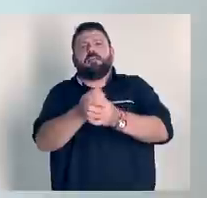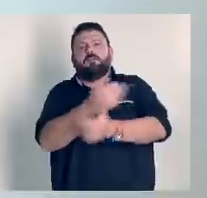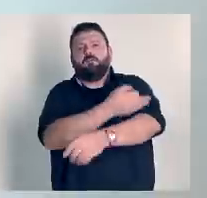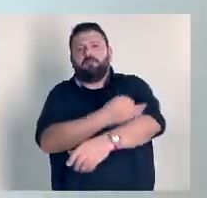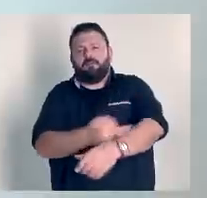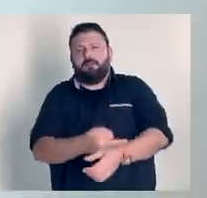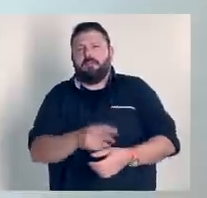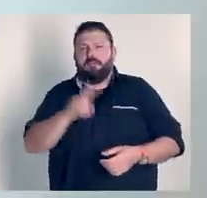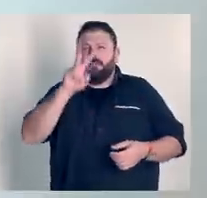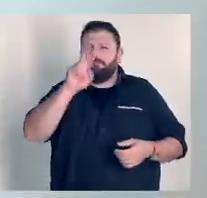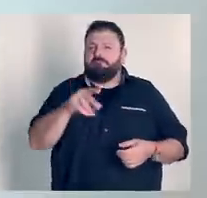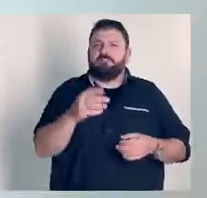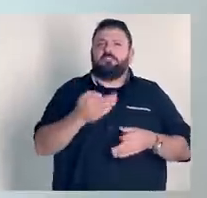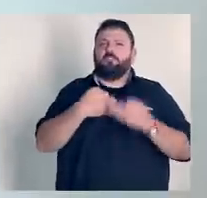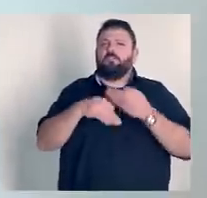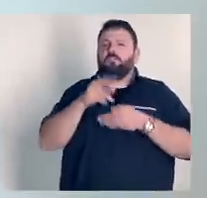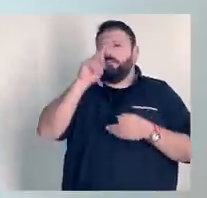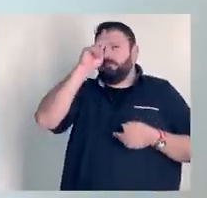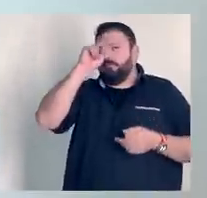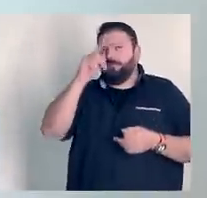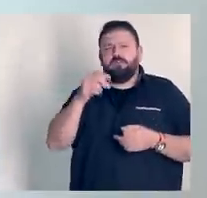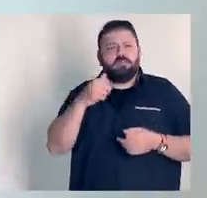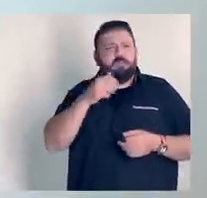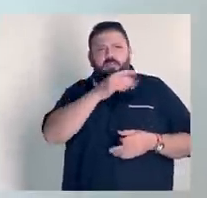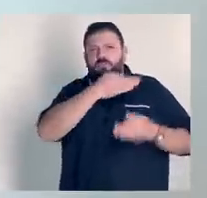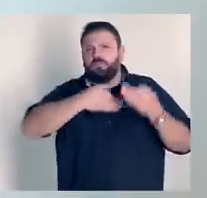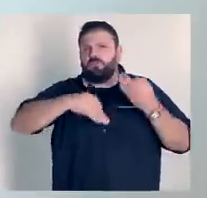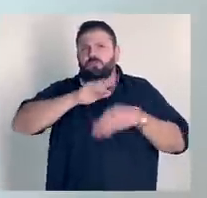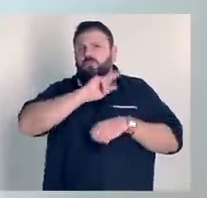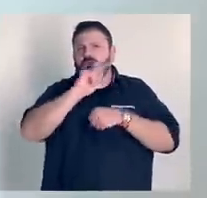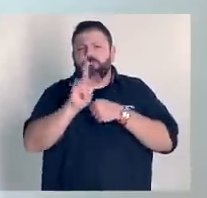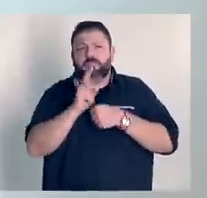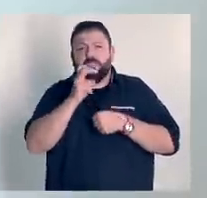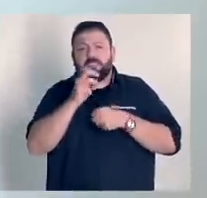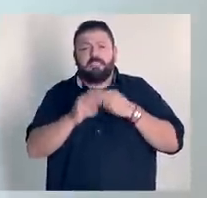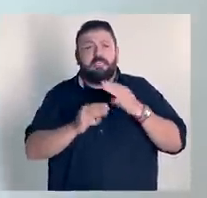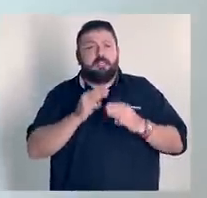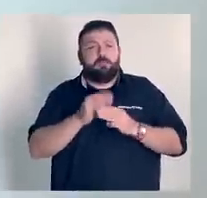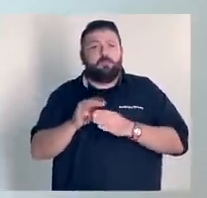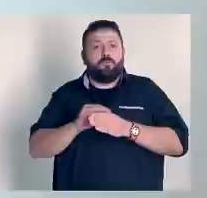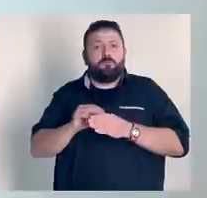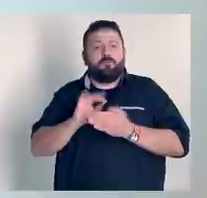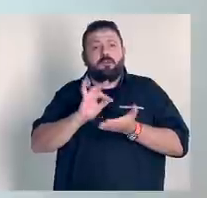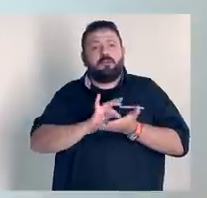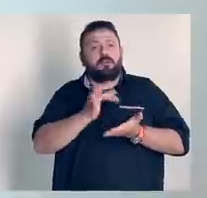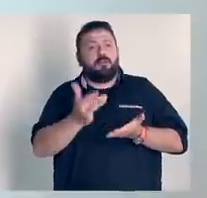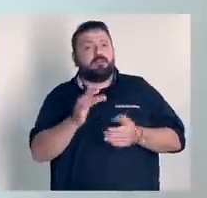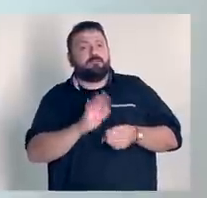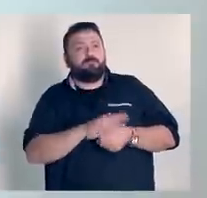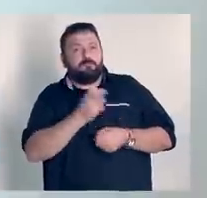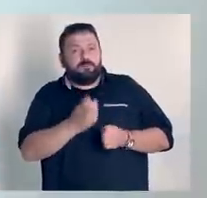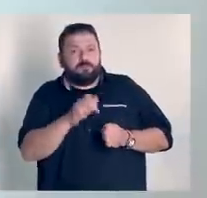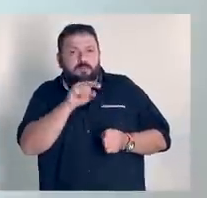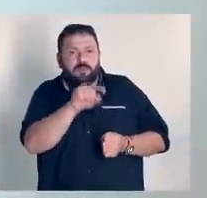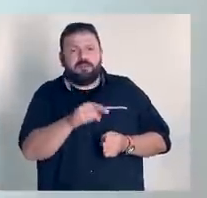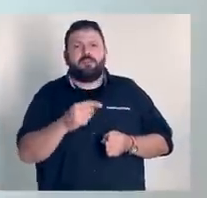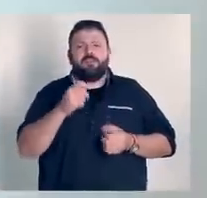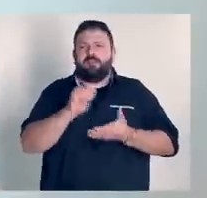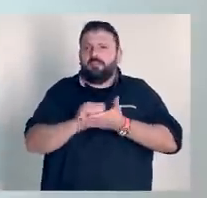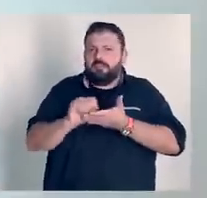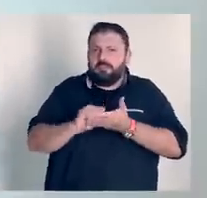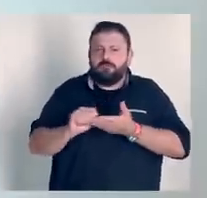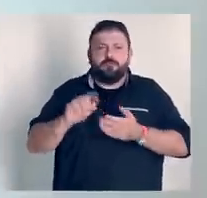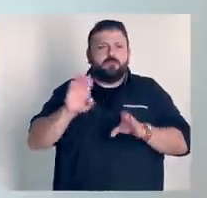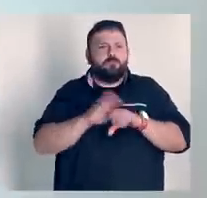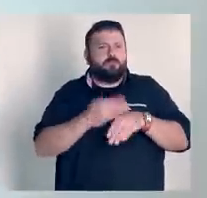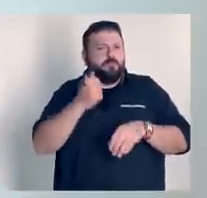excelentes de Lima, Perú. Y bueno, todos los países que conforman el mundo morado, gracias por estar ahí, por escribirnos, por siempre formar